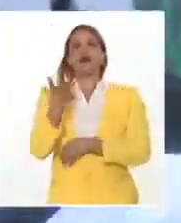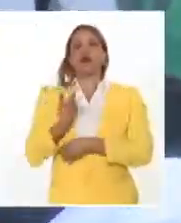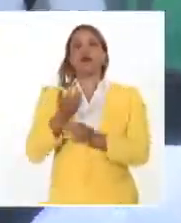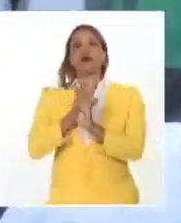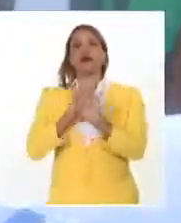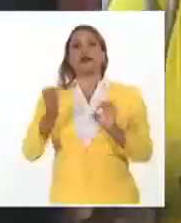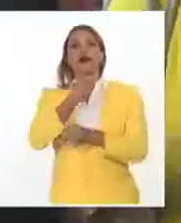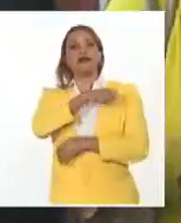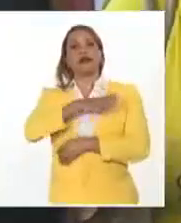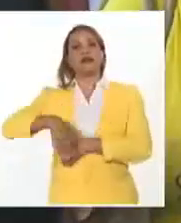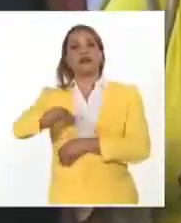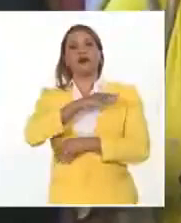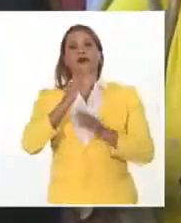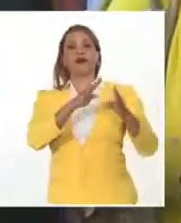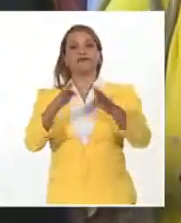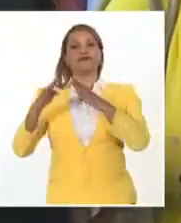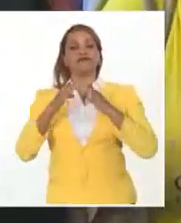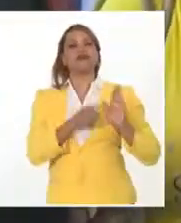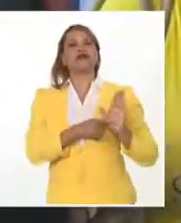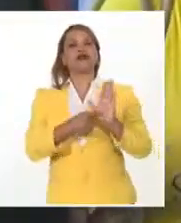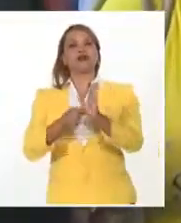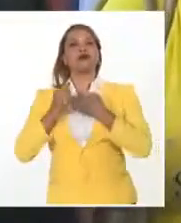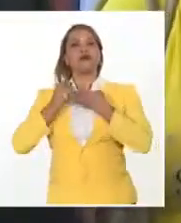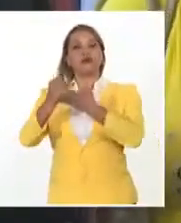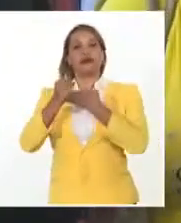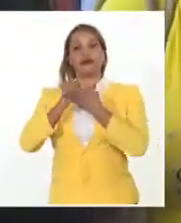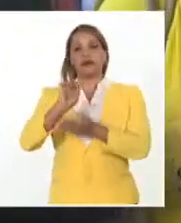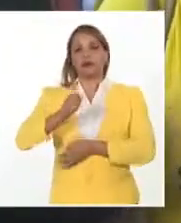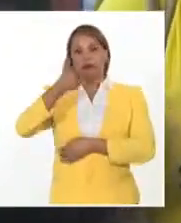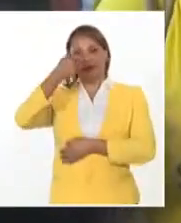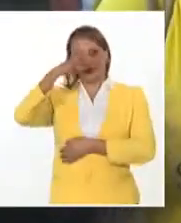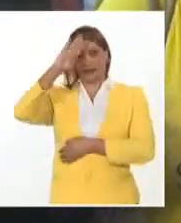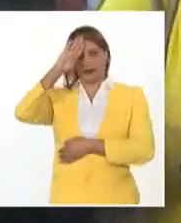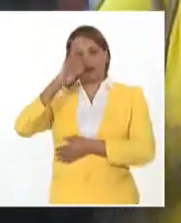del pueblo cienfueguero, que le mostró su apoyo incondicional.